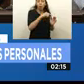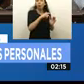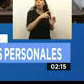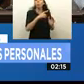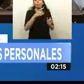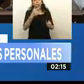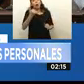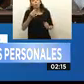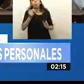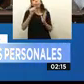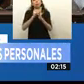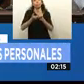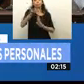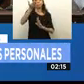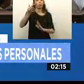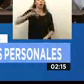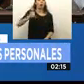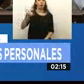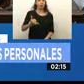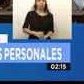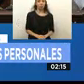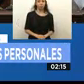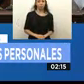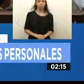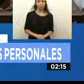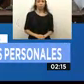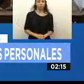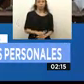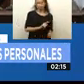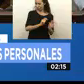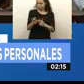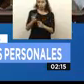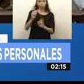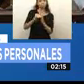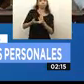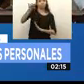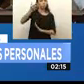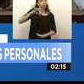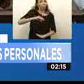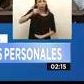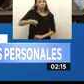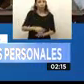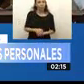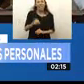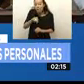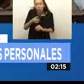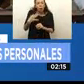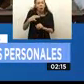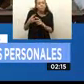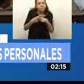logró suplir la rentabilidad que se le iba por por venta Esto es lo que tenemos que discutir la